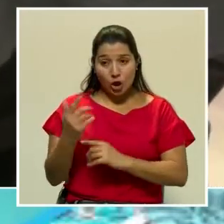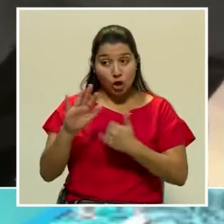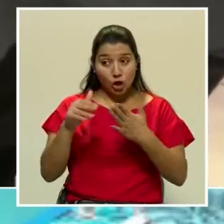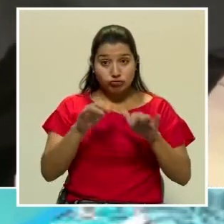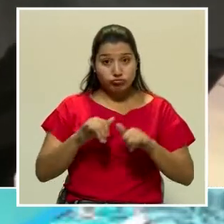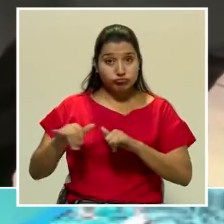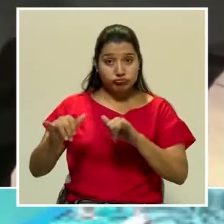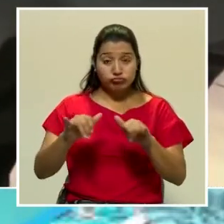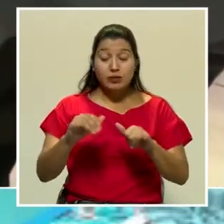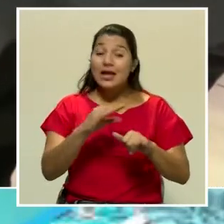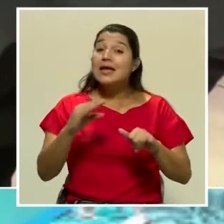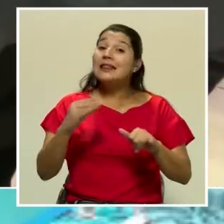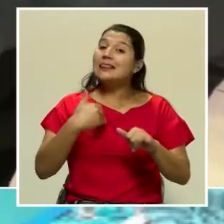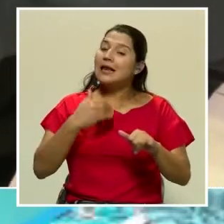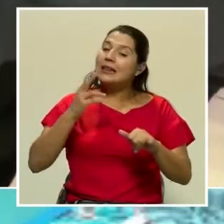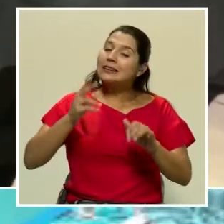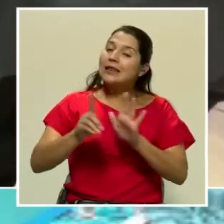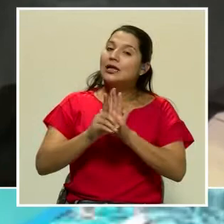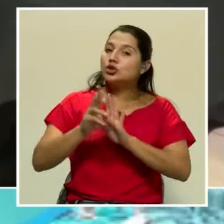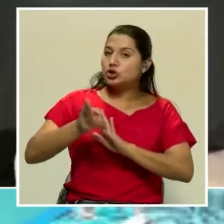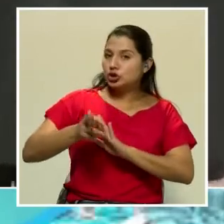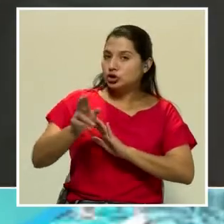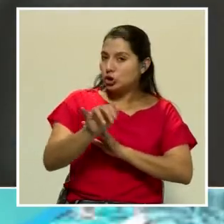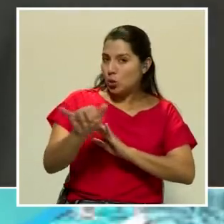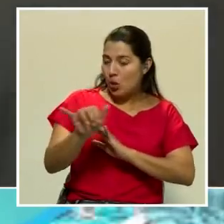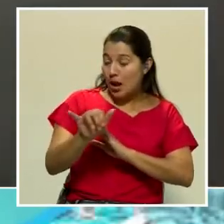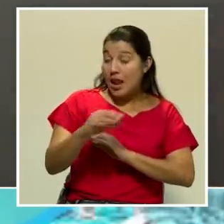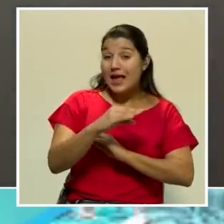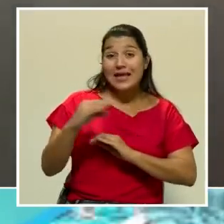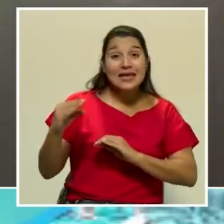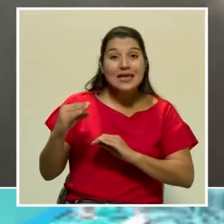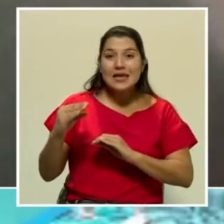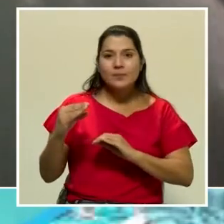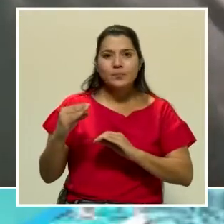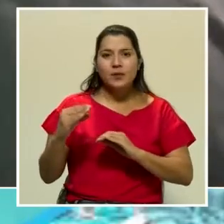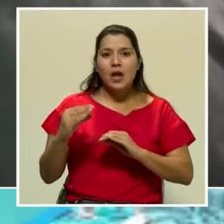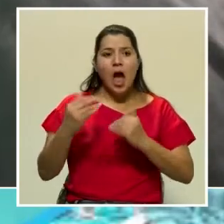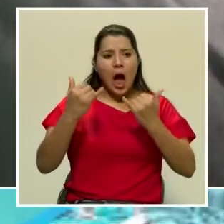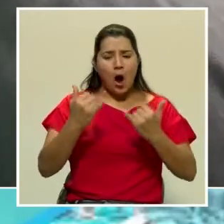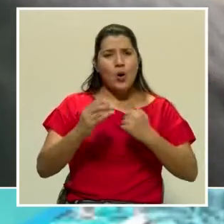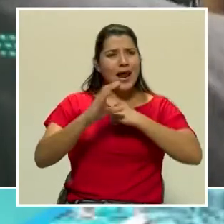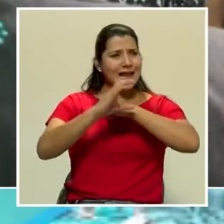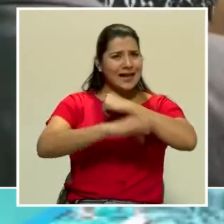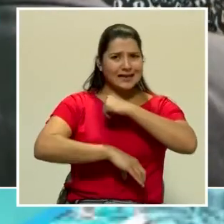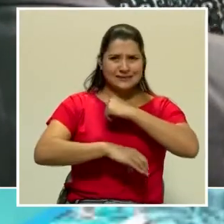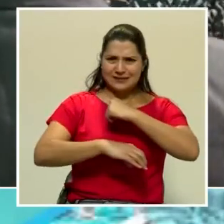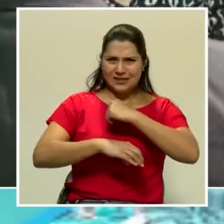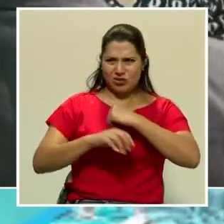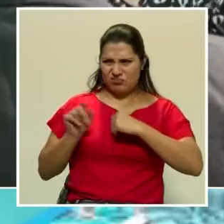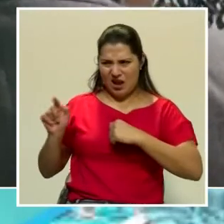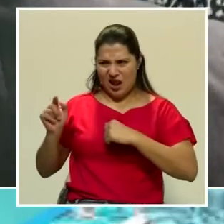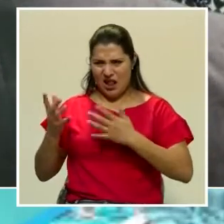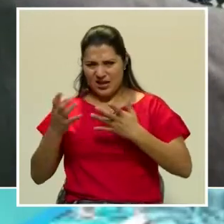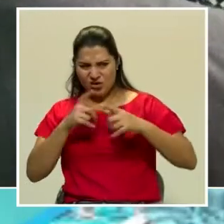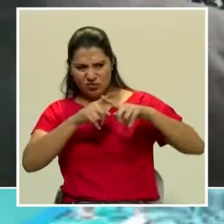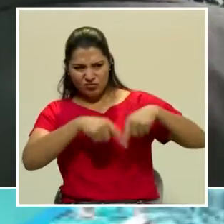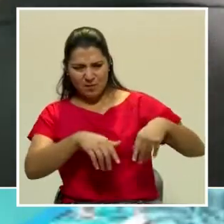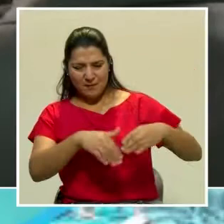Y aclarar que la suspensión no está vigente, la sanción no está vigente porque está apelada.